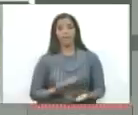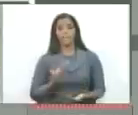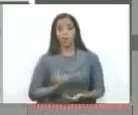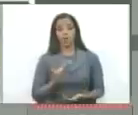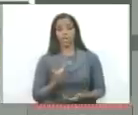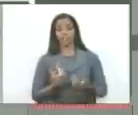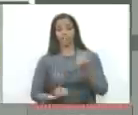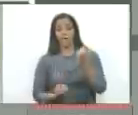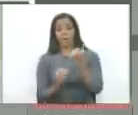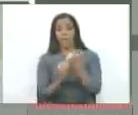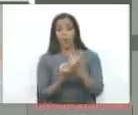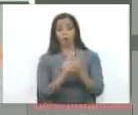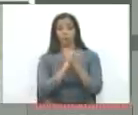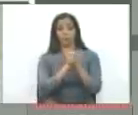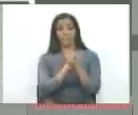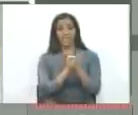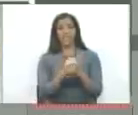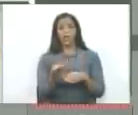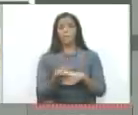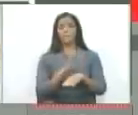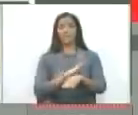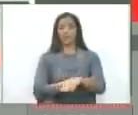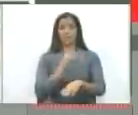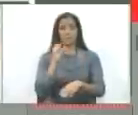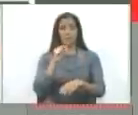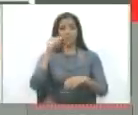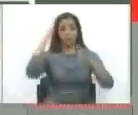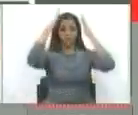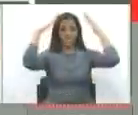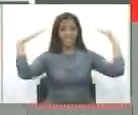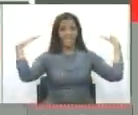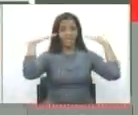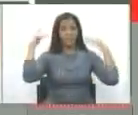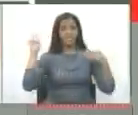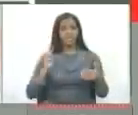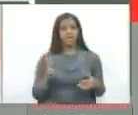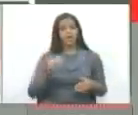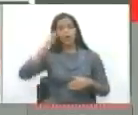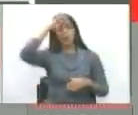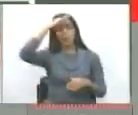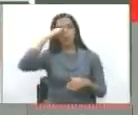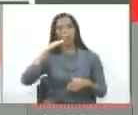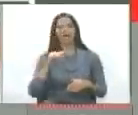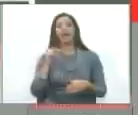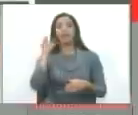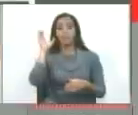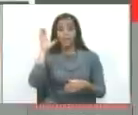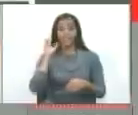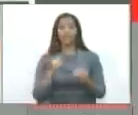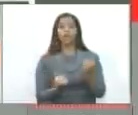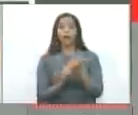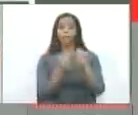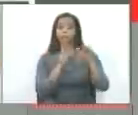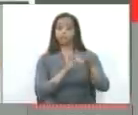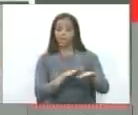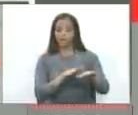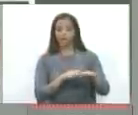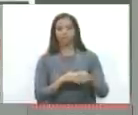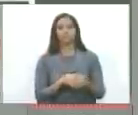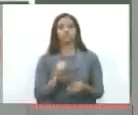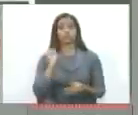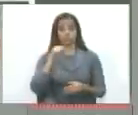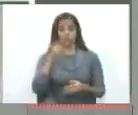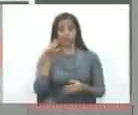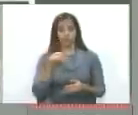apoyo solidario en los peores momentos de Vietnam. Cuba socialista era el país que los apoyaba. Estuvieron allí, así es. Y